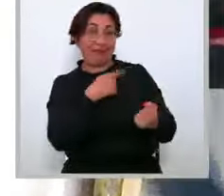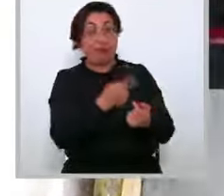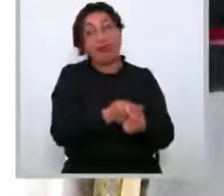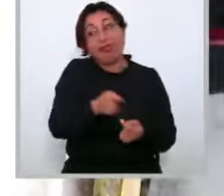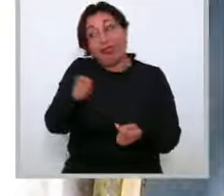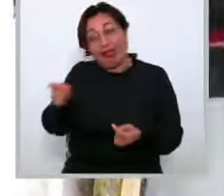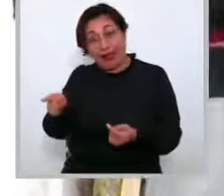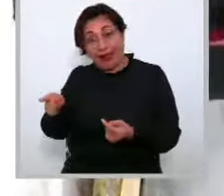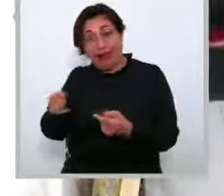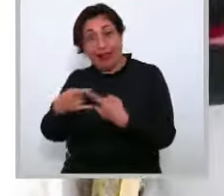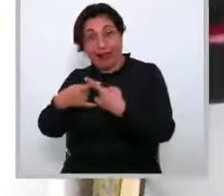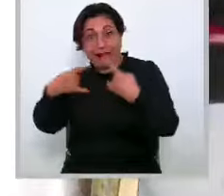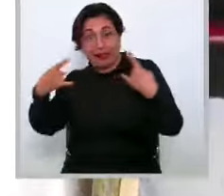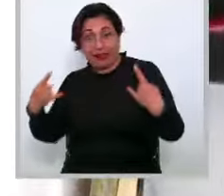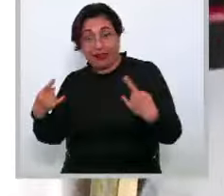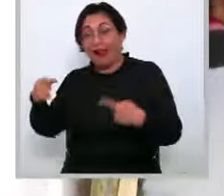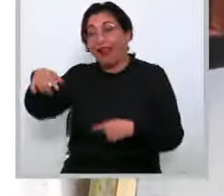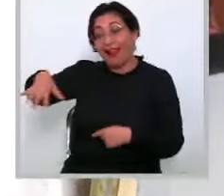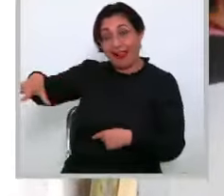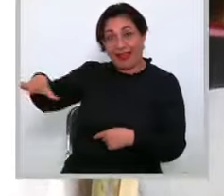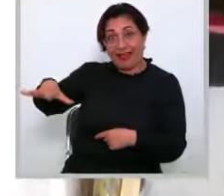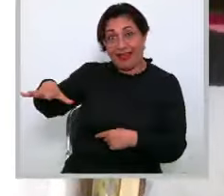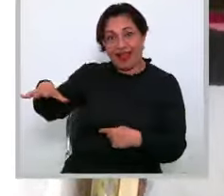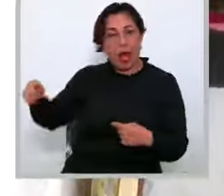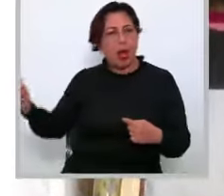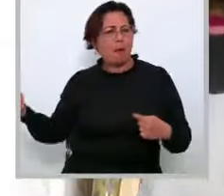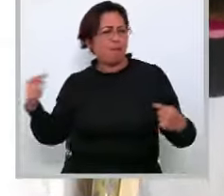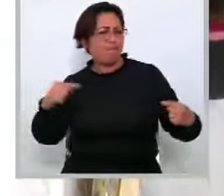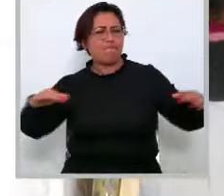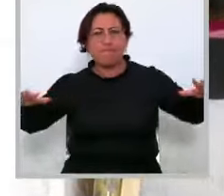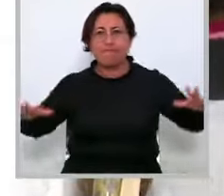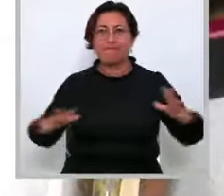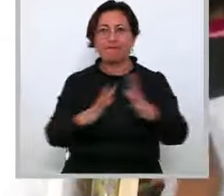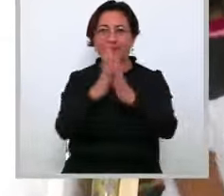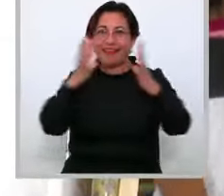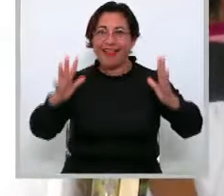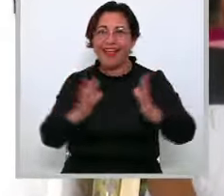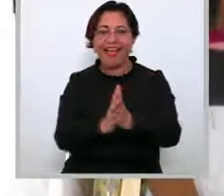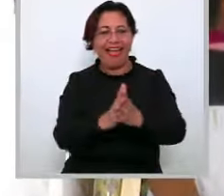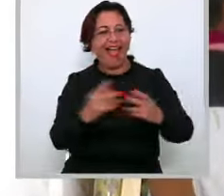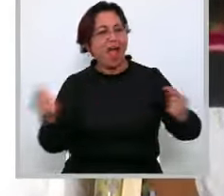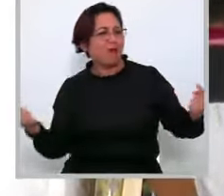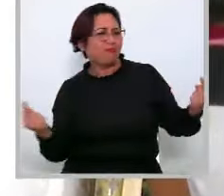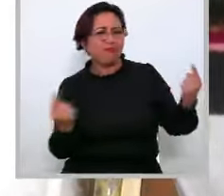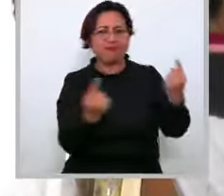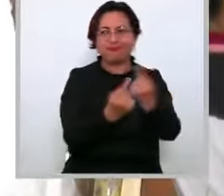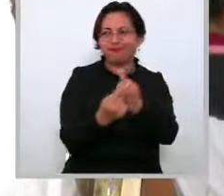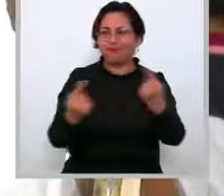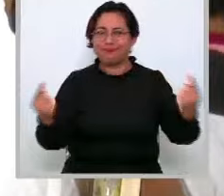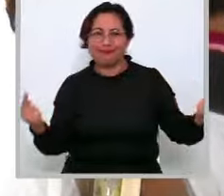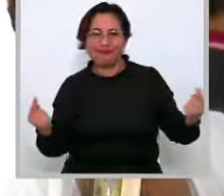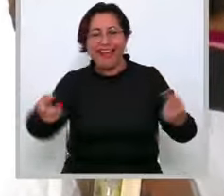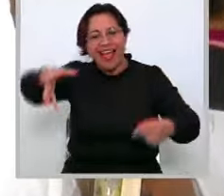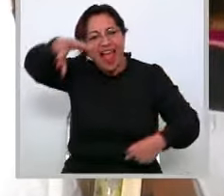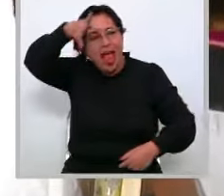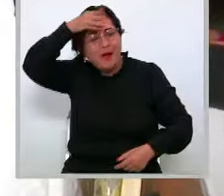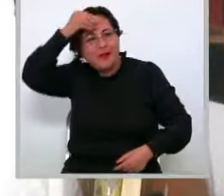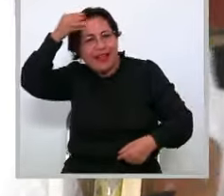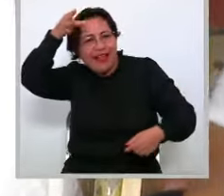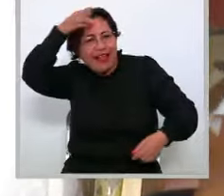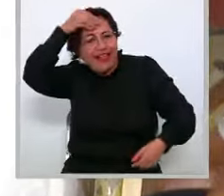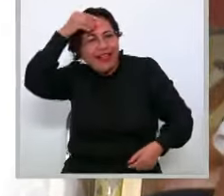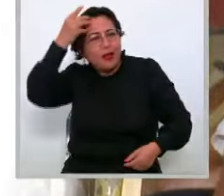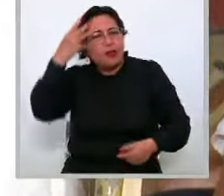Entonces, estás intercambiando conocimiento, historia y aprendemos. Y nuestro cerebro, ¿qué hace? Imagina,